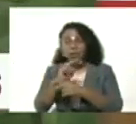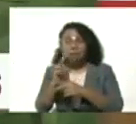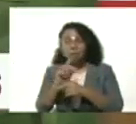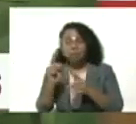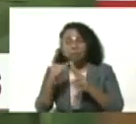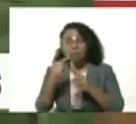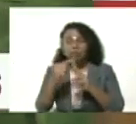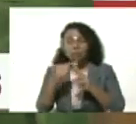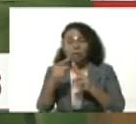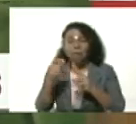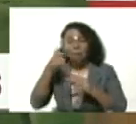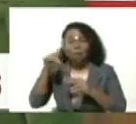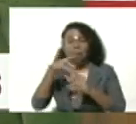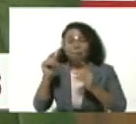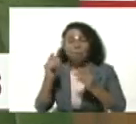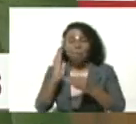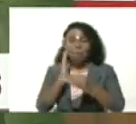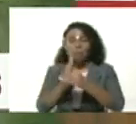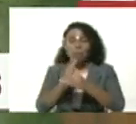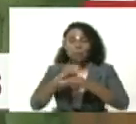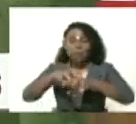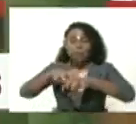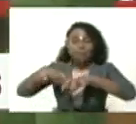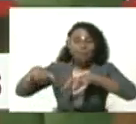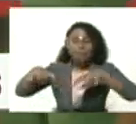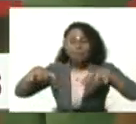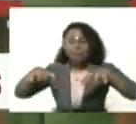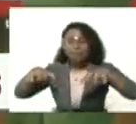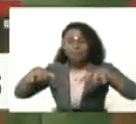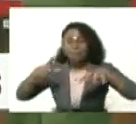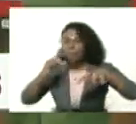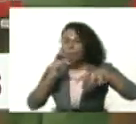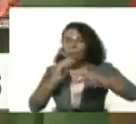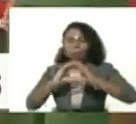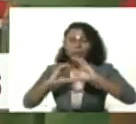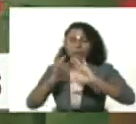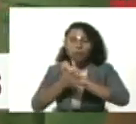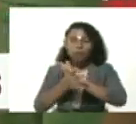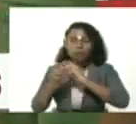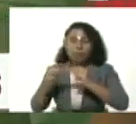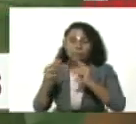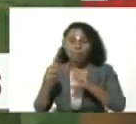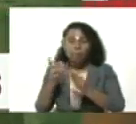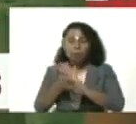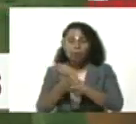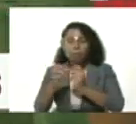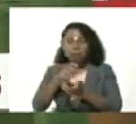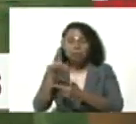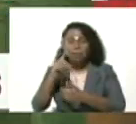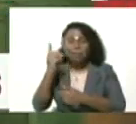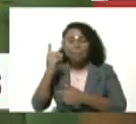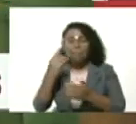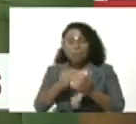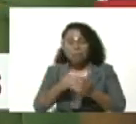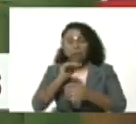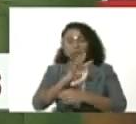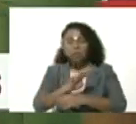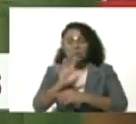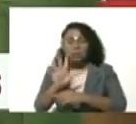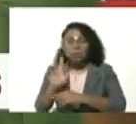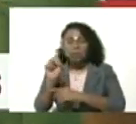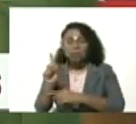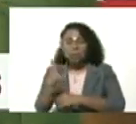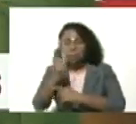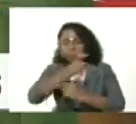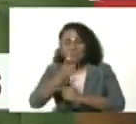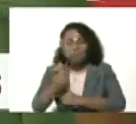prácticamente la población allí aislada. Nosotros desplegamos en ese momento 1.451 efectivos, entre, por